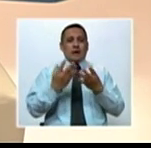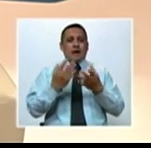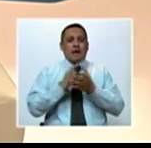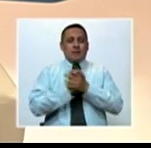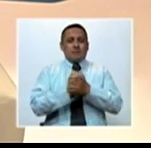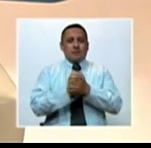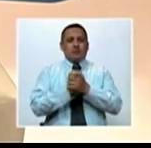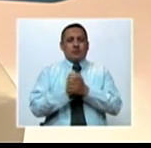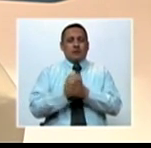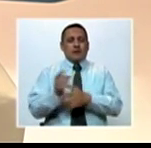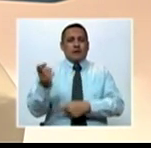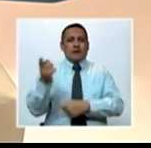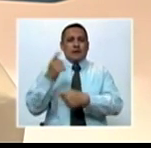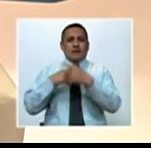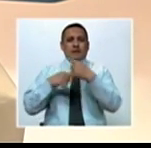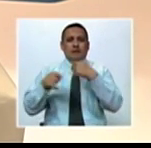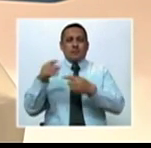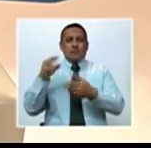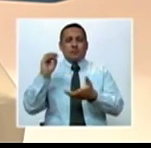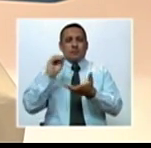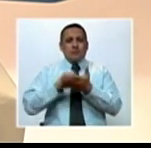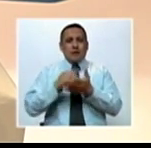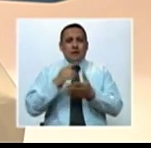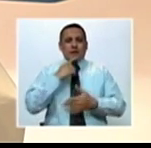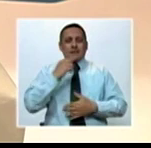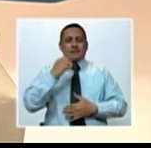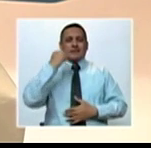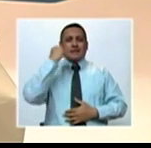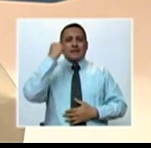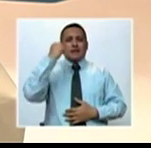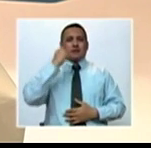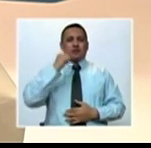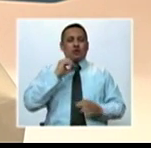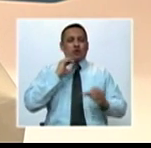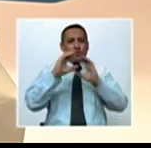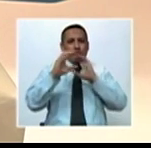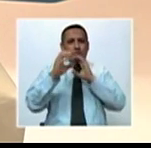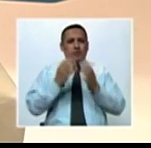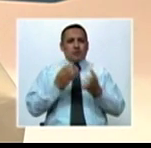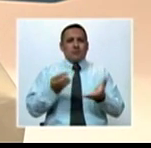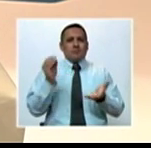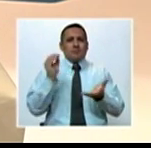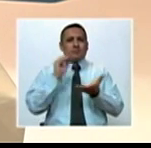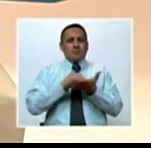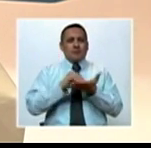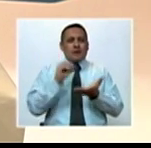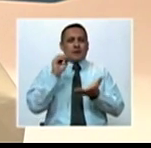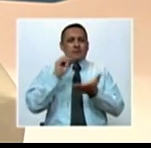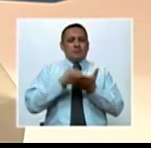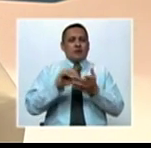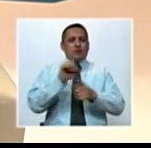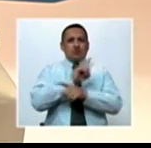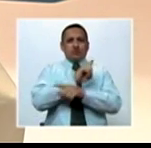amigos, pero regresamos rapidito en tus derechos para seguir conversando acerca de la